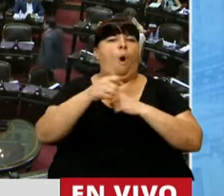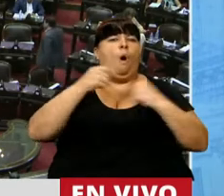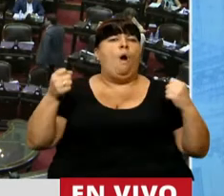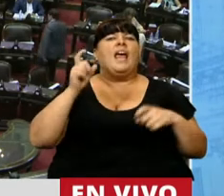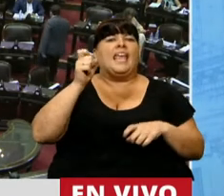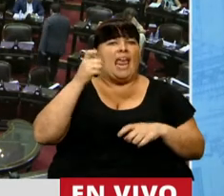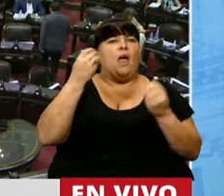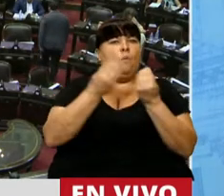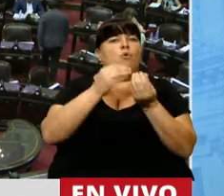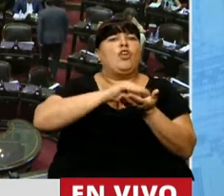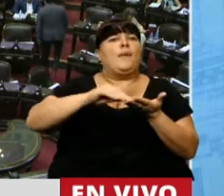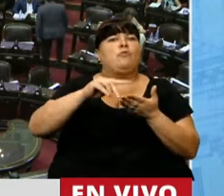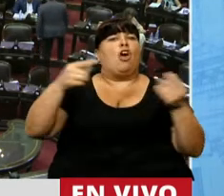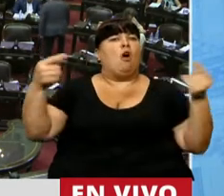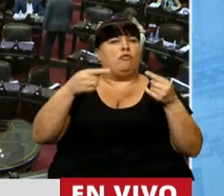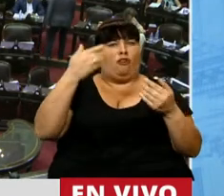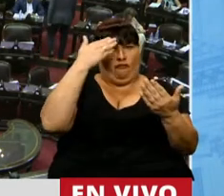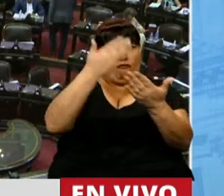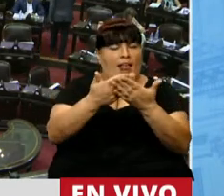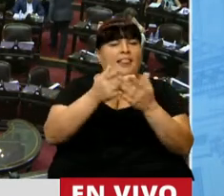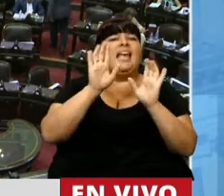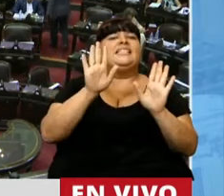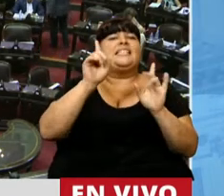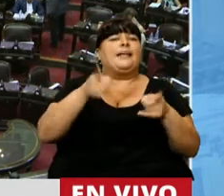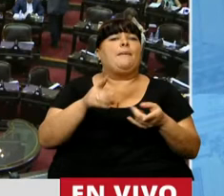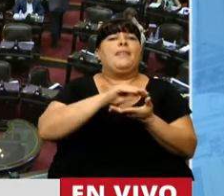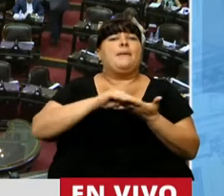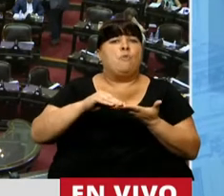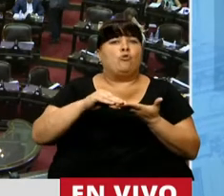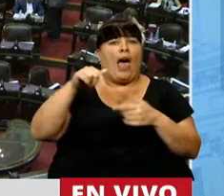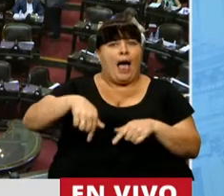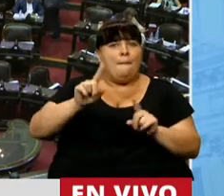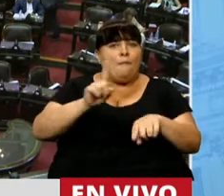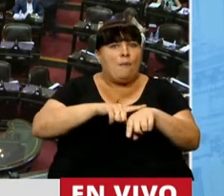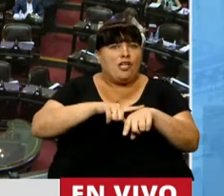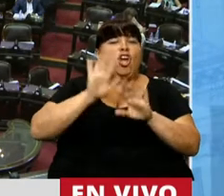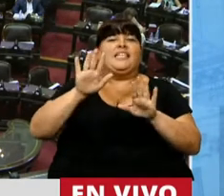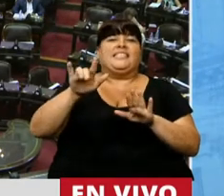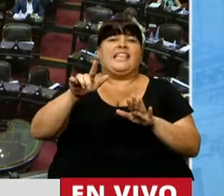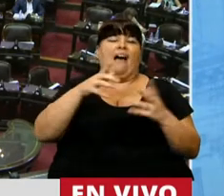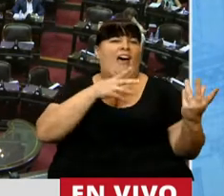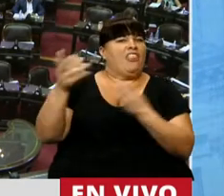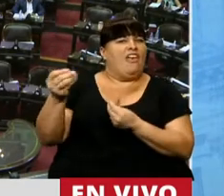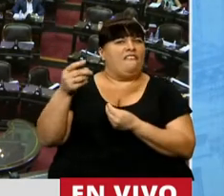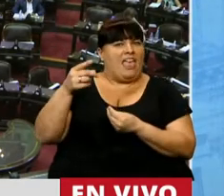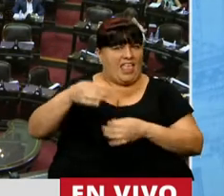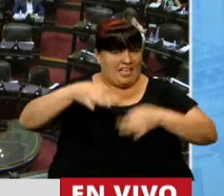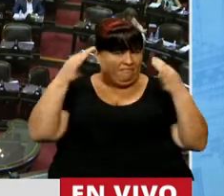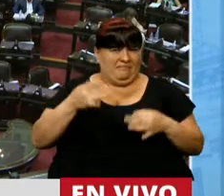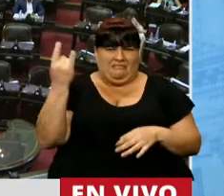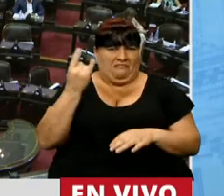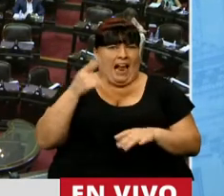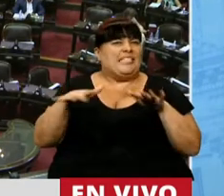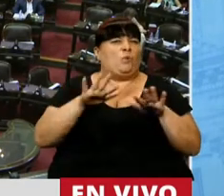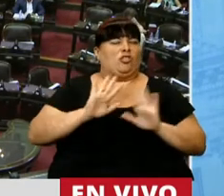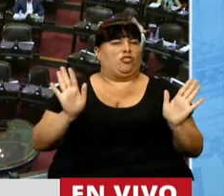parte de varios diputados de la oposición, entre los que se encontraba el diputado que en este momento estuvo haciendo una defensa verdaderamente falsa